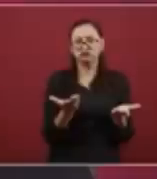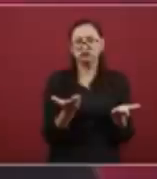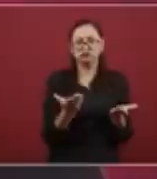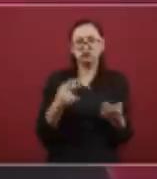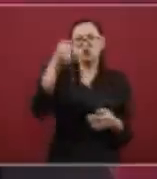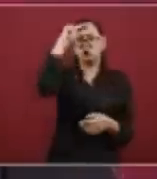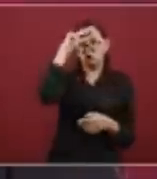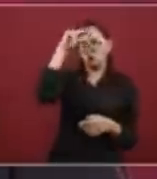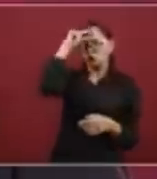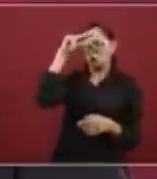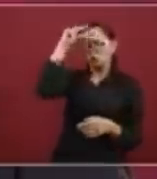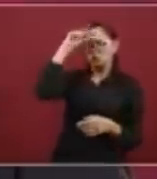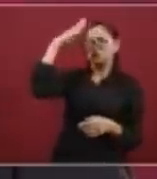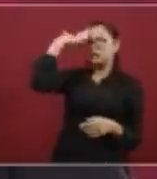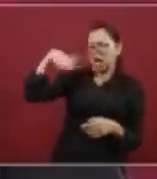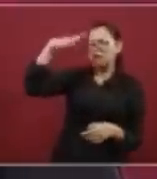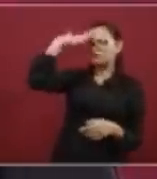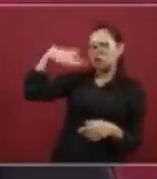sabelotodos,